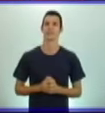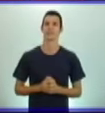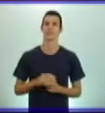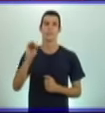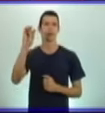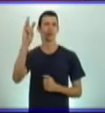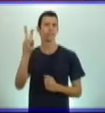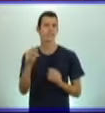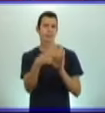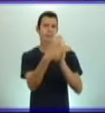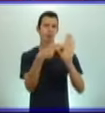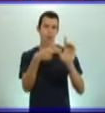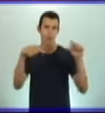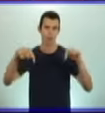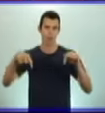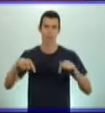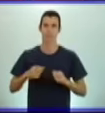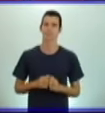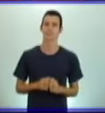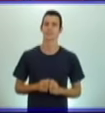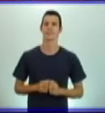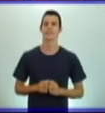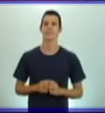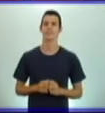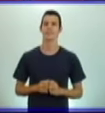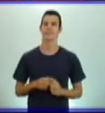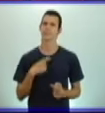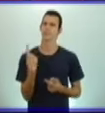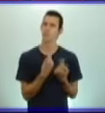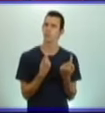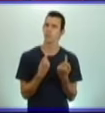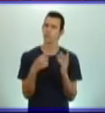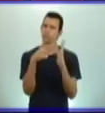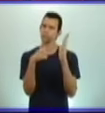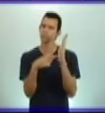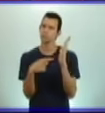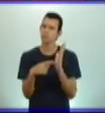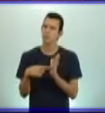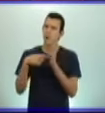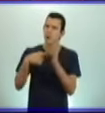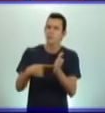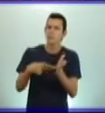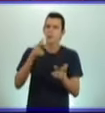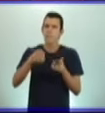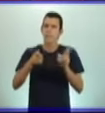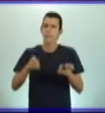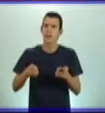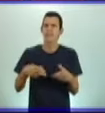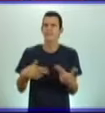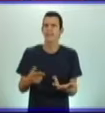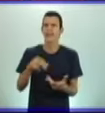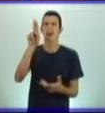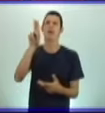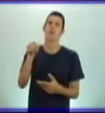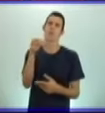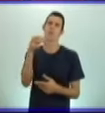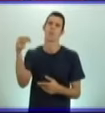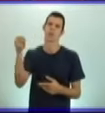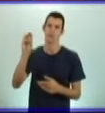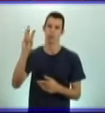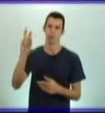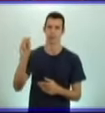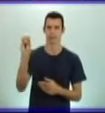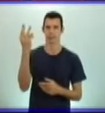matemática. Hoy dedicaremos nuestras orientaciones a la unidad número 3 correspondiente